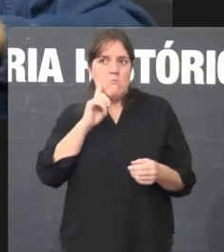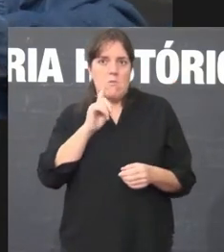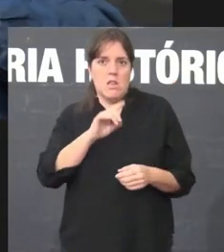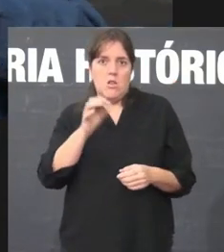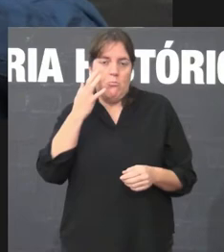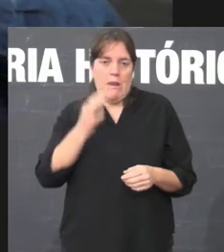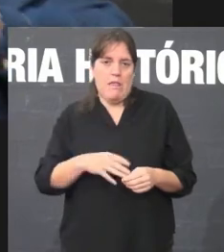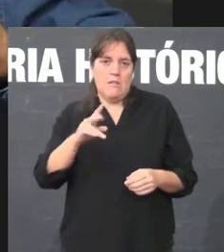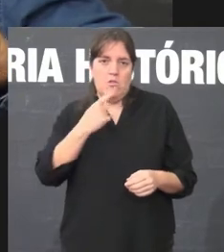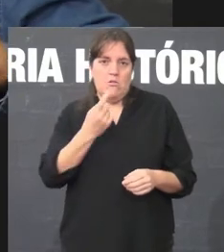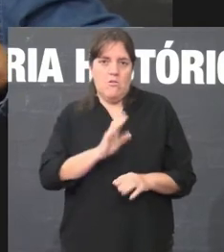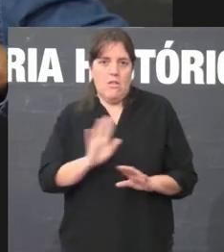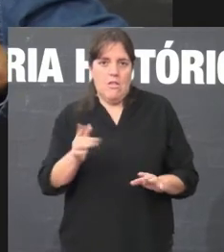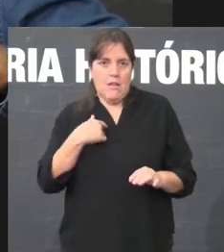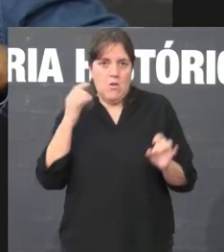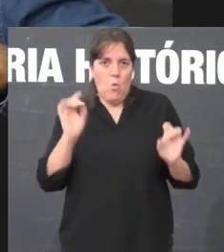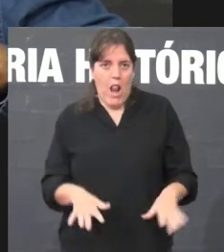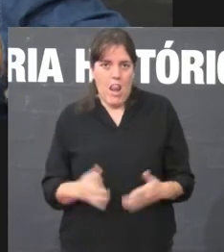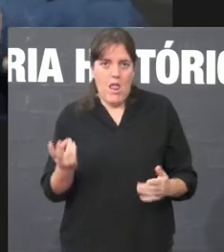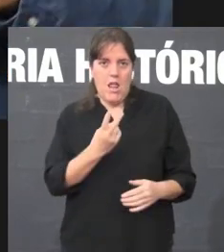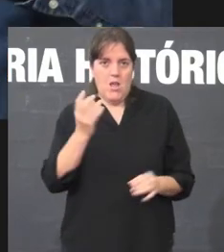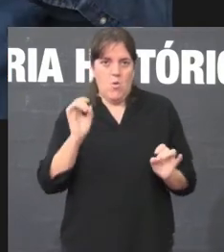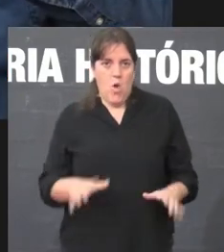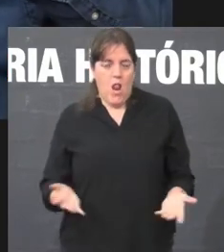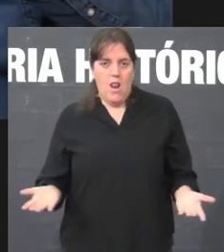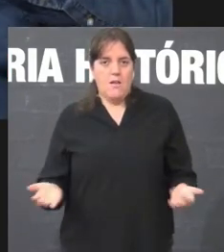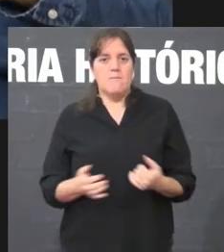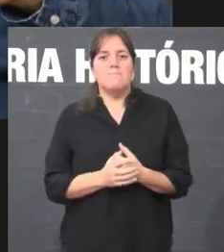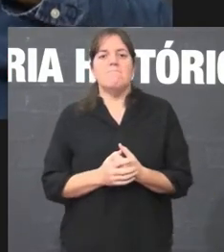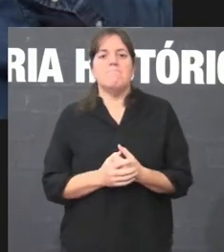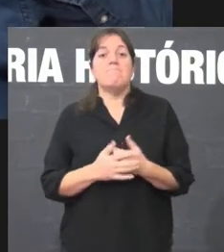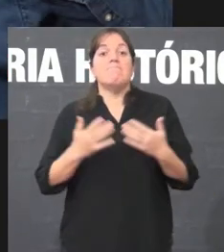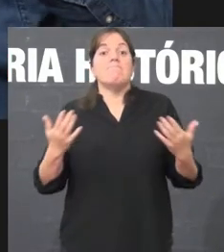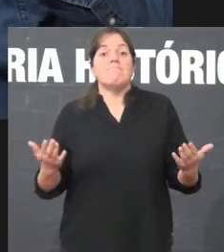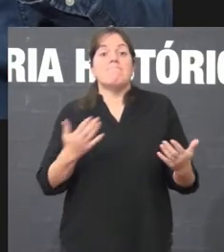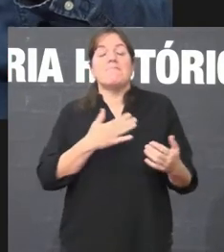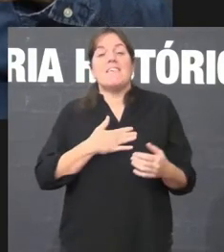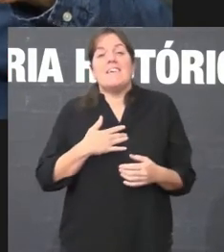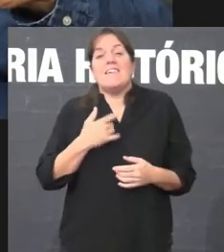verdad, que viene a ser lo mismo. De manera que